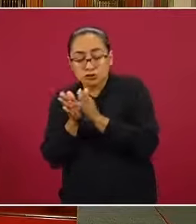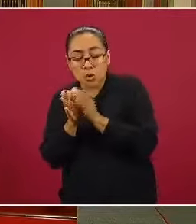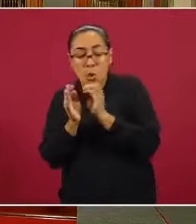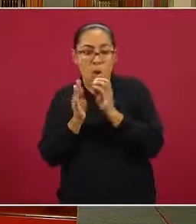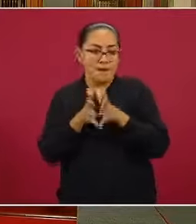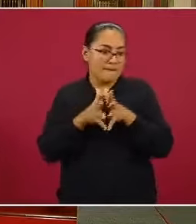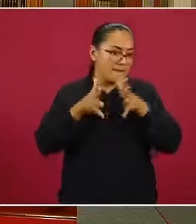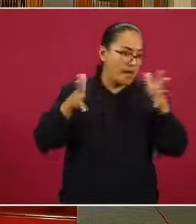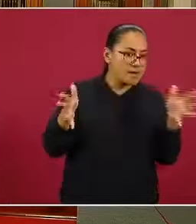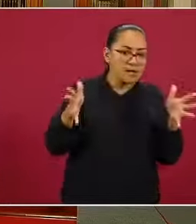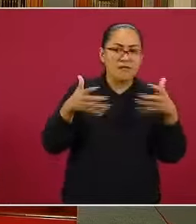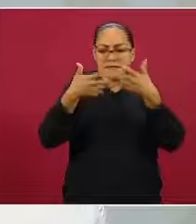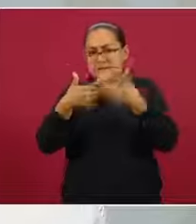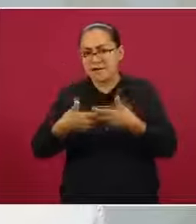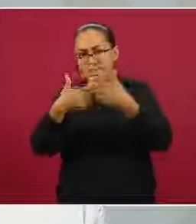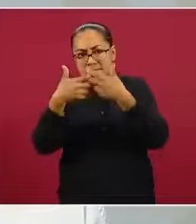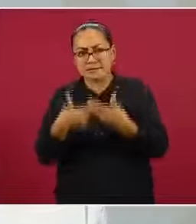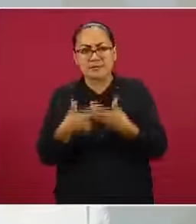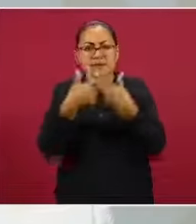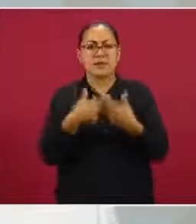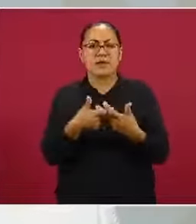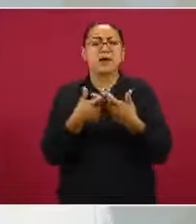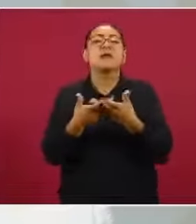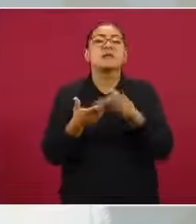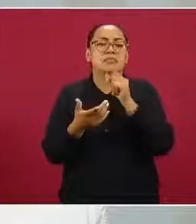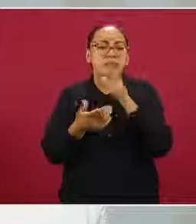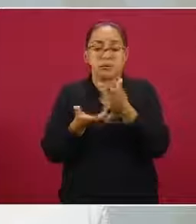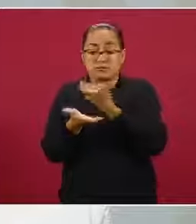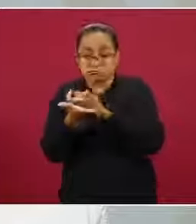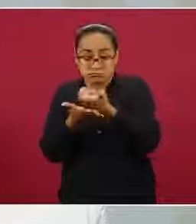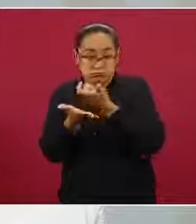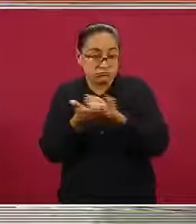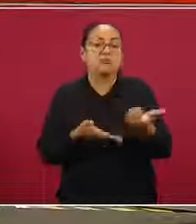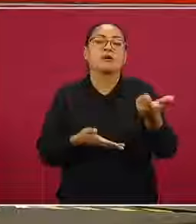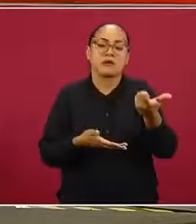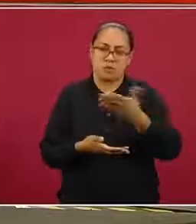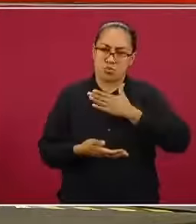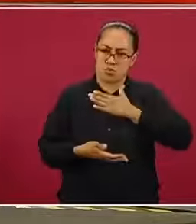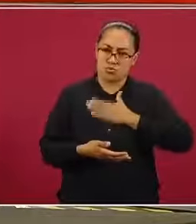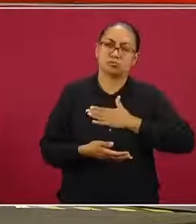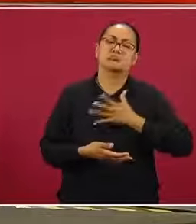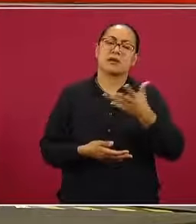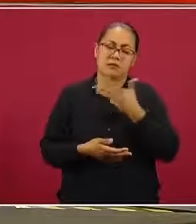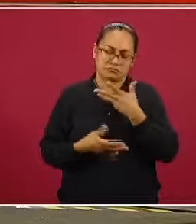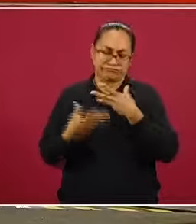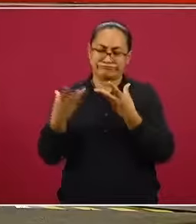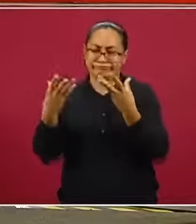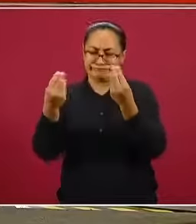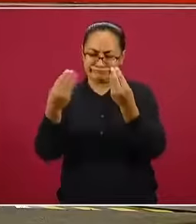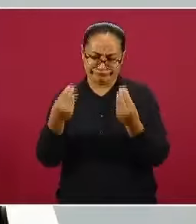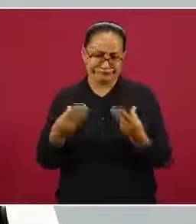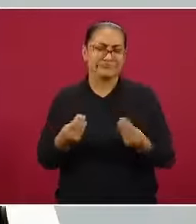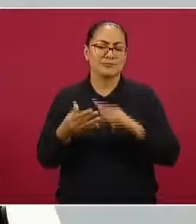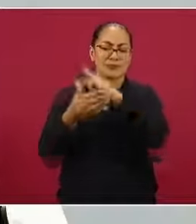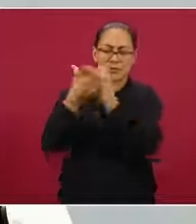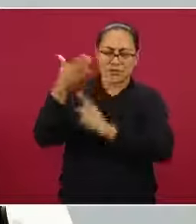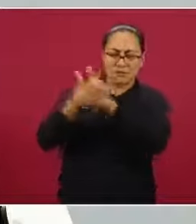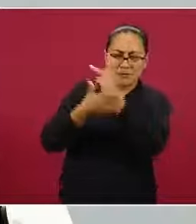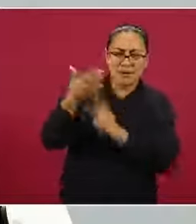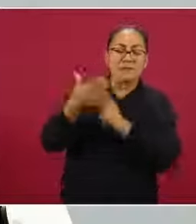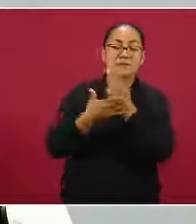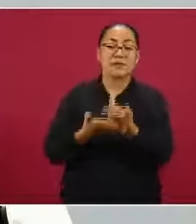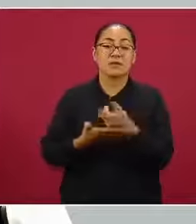Suárez comentó también los precios de garantía, pero muchos otros programas que están tratando de fomentar. Uno de ellos también es el